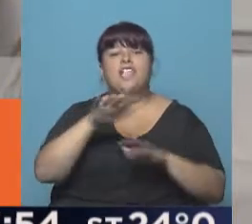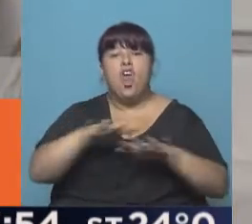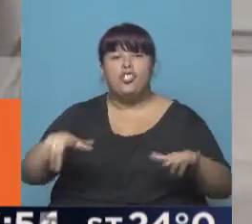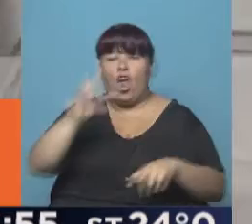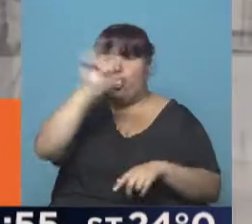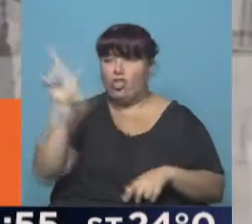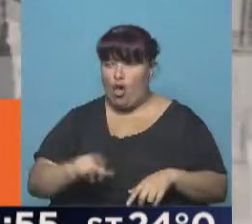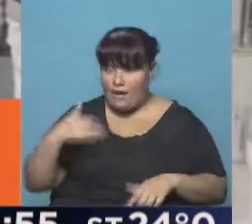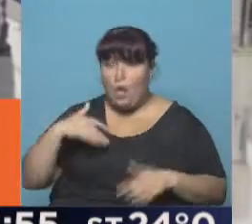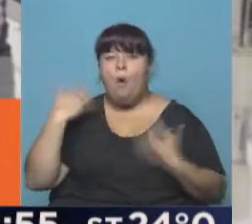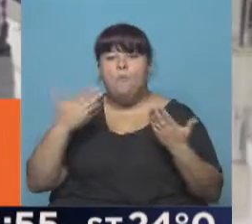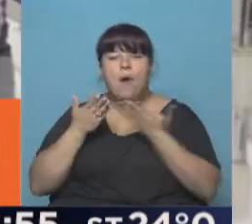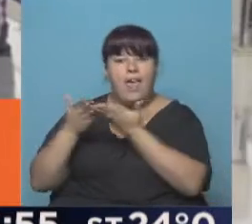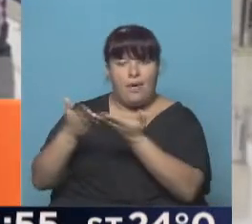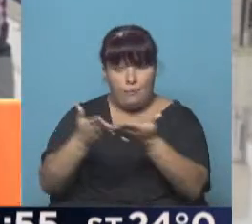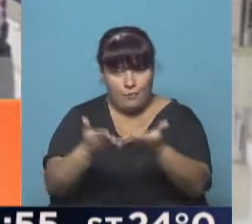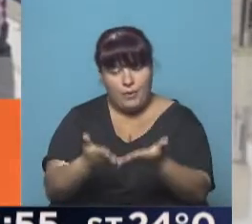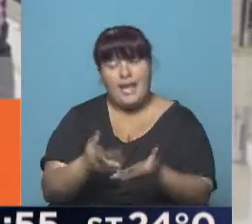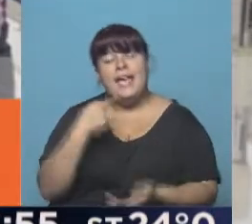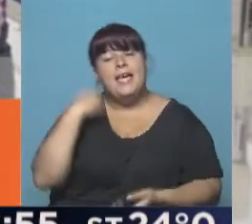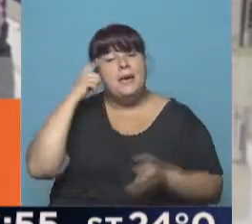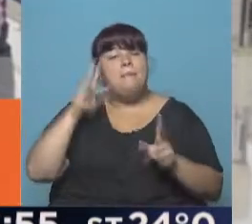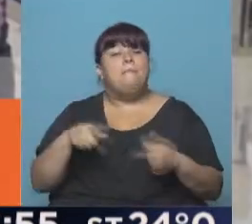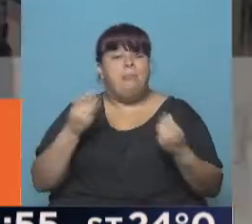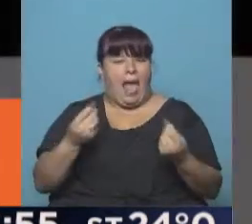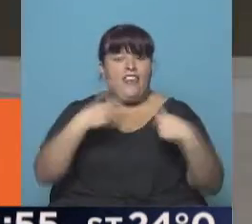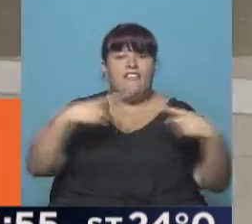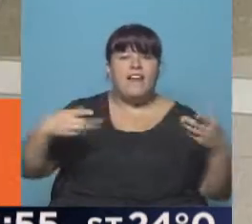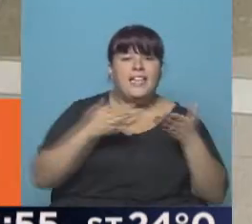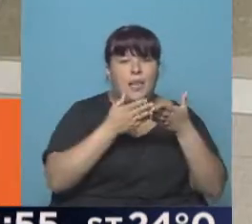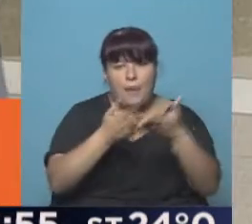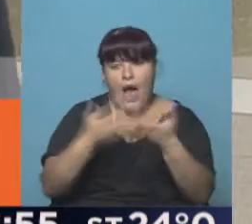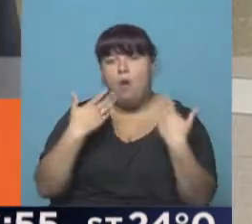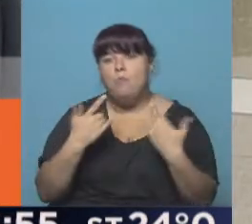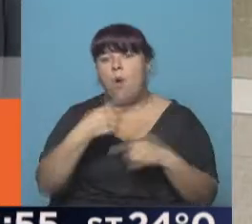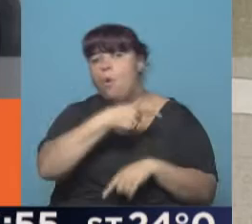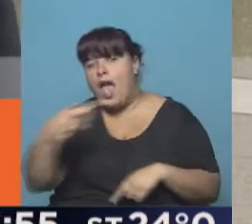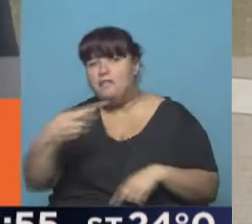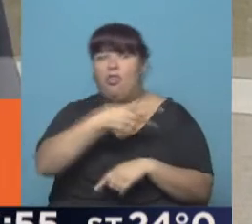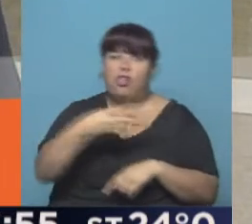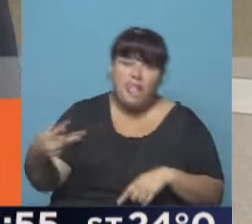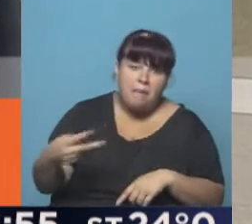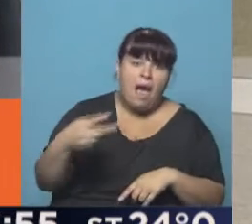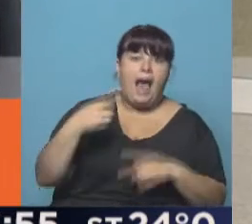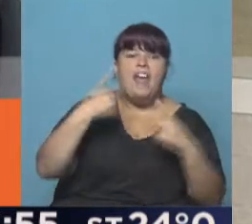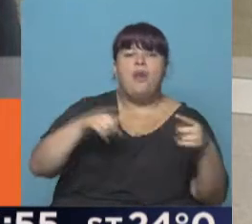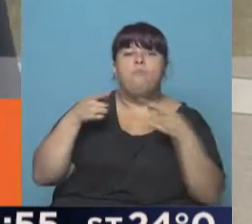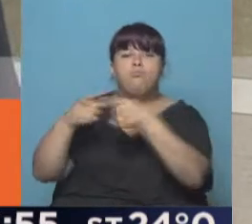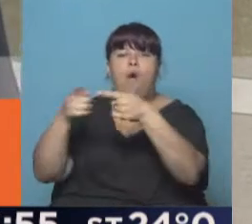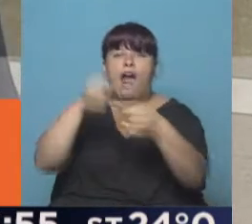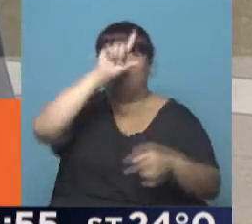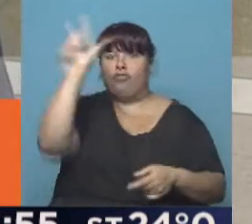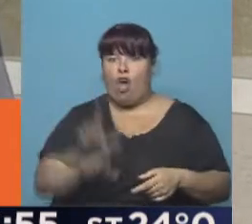el país puedan navegar. Sí, la idea es hacer distintos tipos de navegaciones, pueden ser en una semana, dos semanas, entre distintos puertos de la